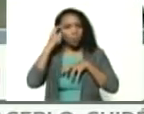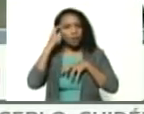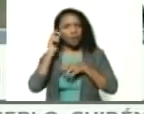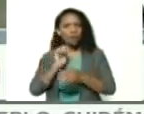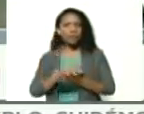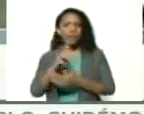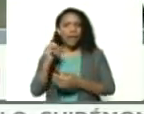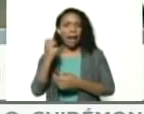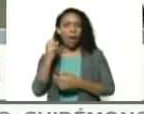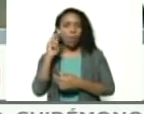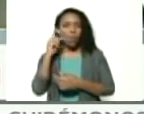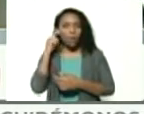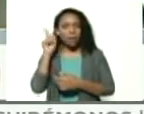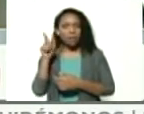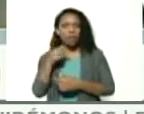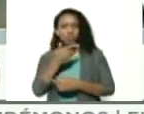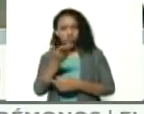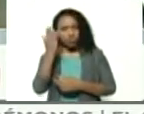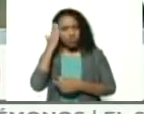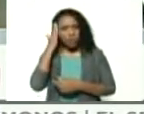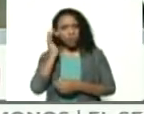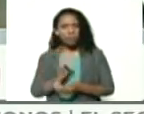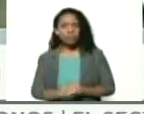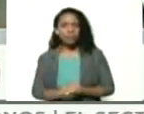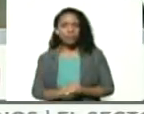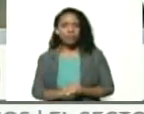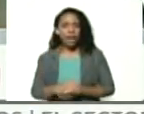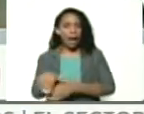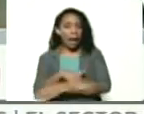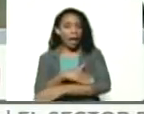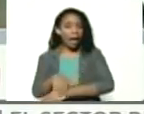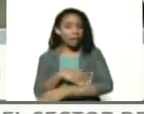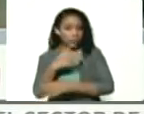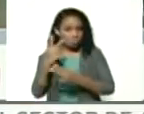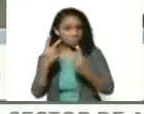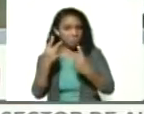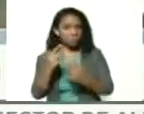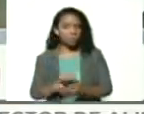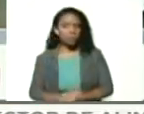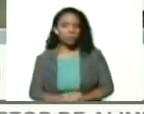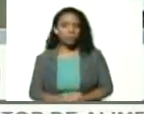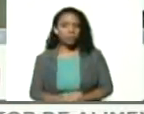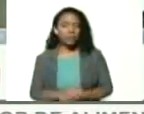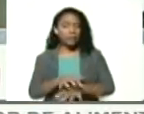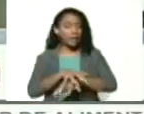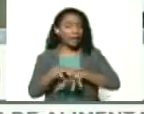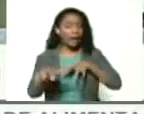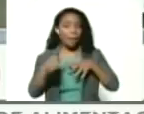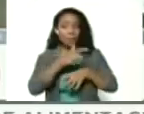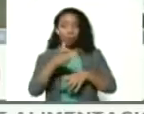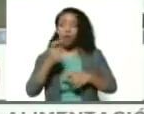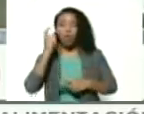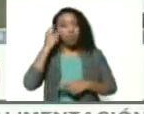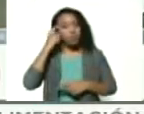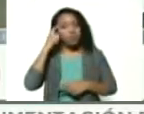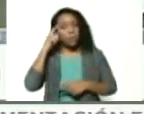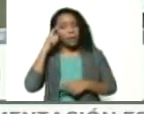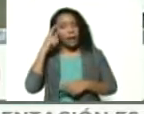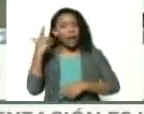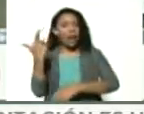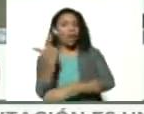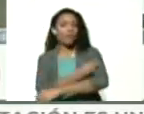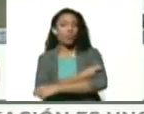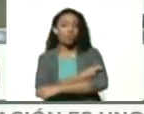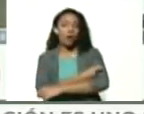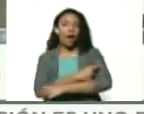Nahum. ¿Tú te das cuenta? En la calle, ¿te das cuenta? La gran mayoría de la gente no saben que las vacunas